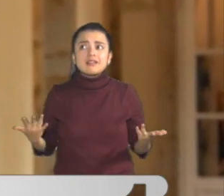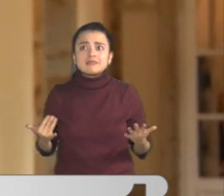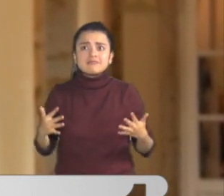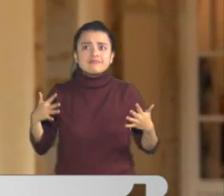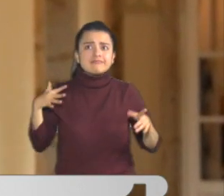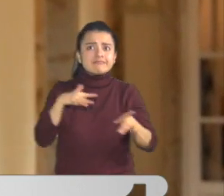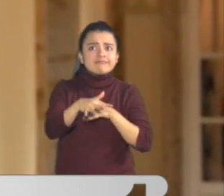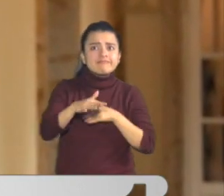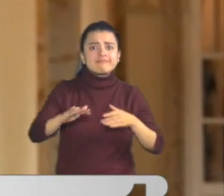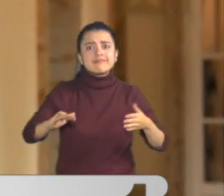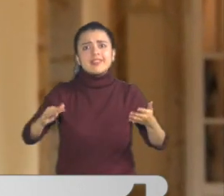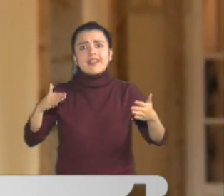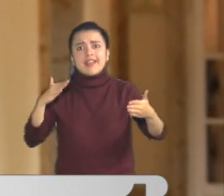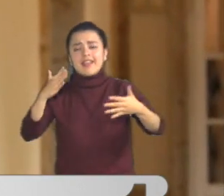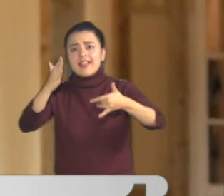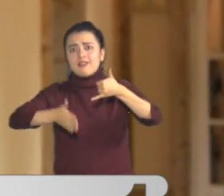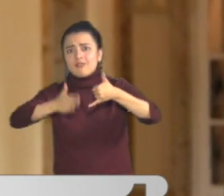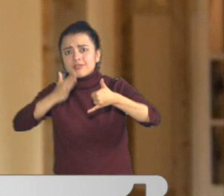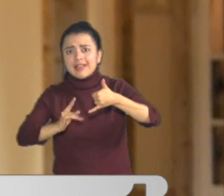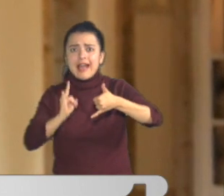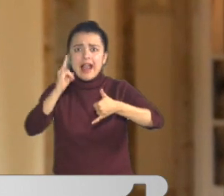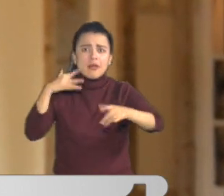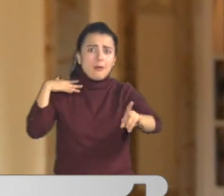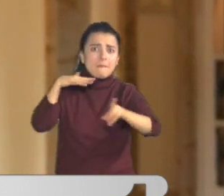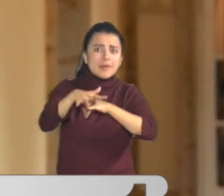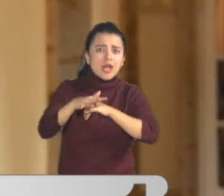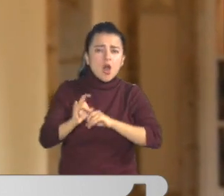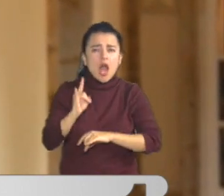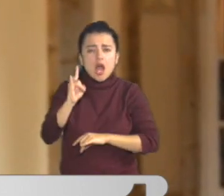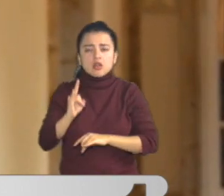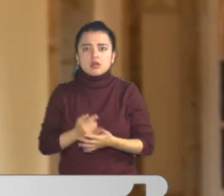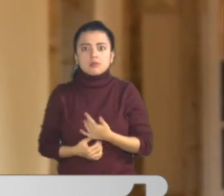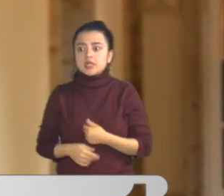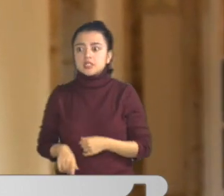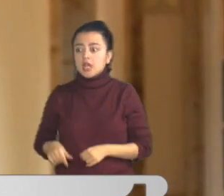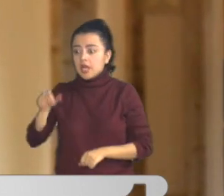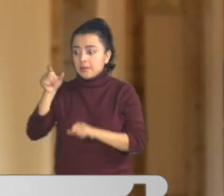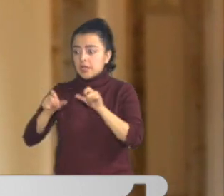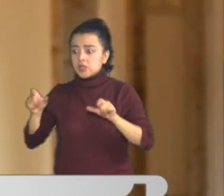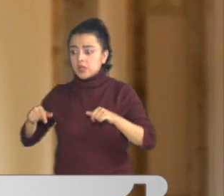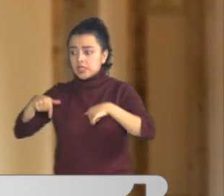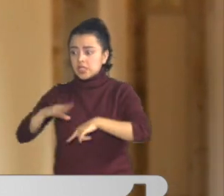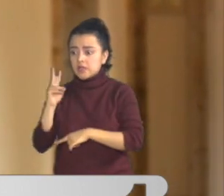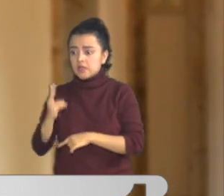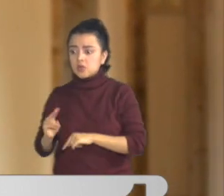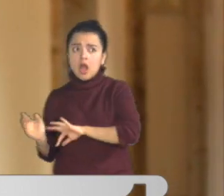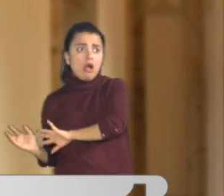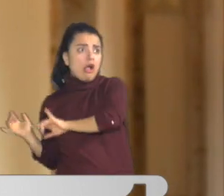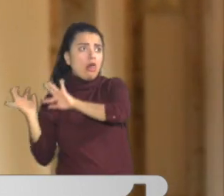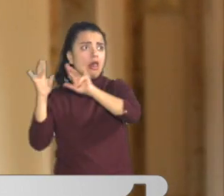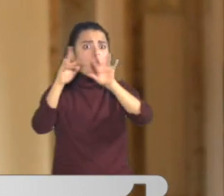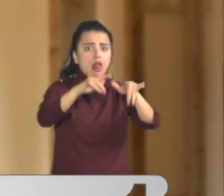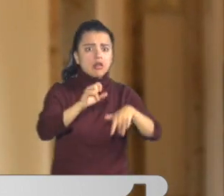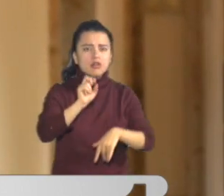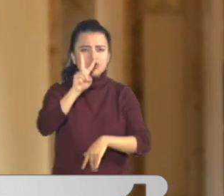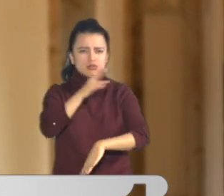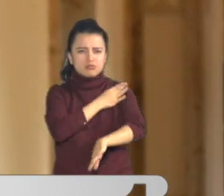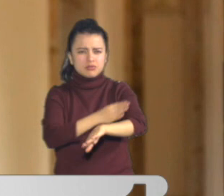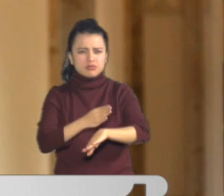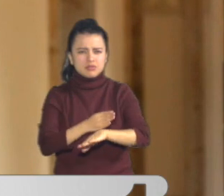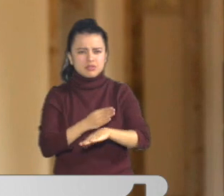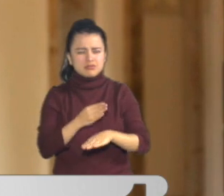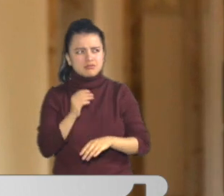esta población no se va a retornar al otro día, no vamos a tener un flujo de 2 millones de personas retornando a Venezuela. Así que estamos convencidos que